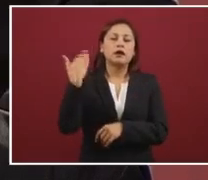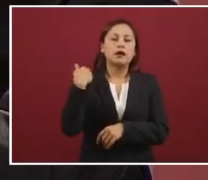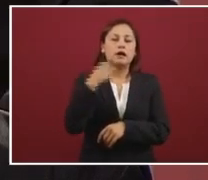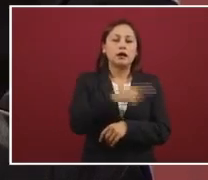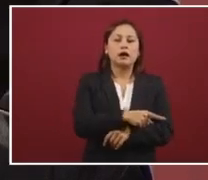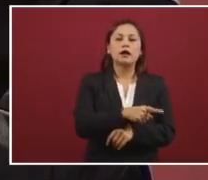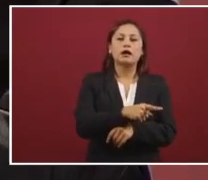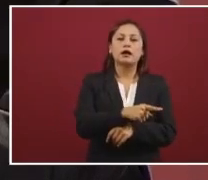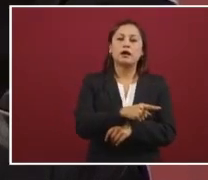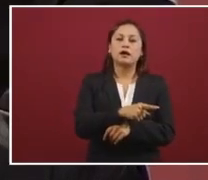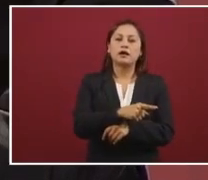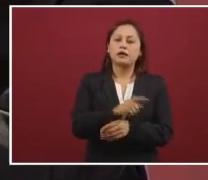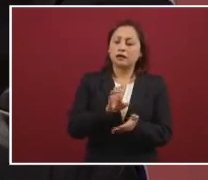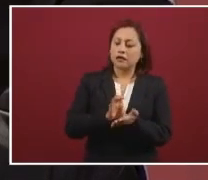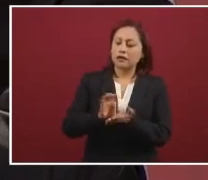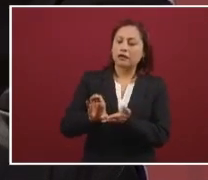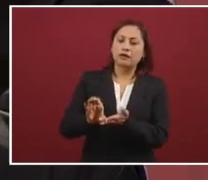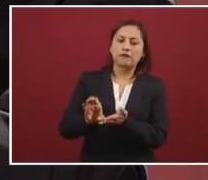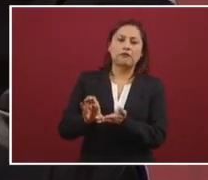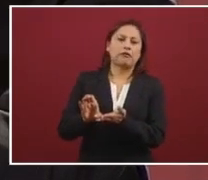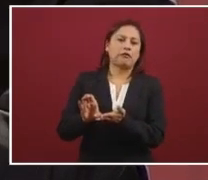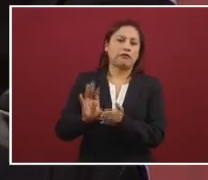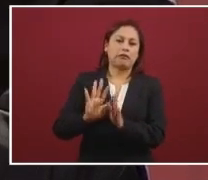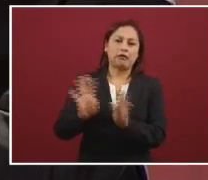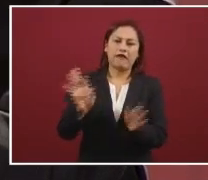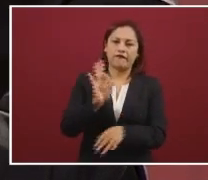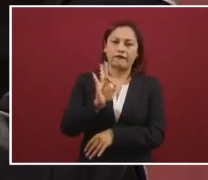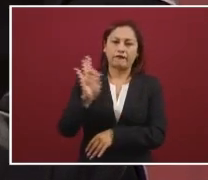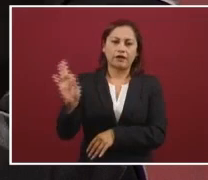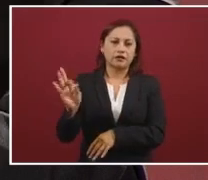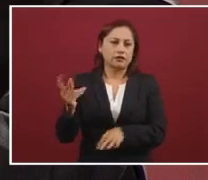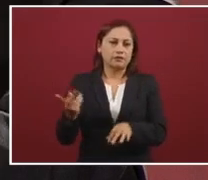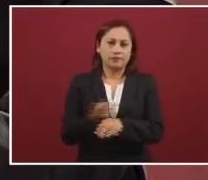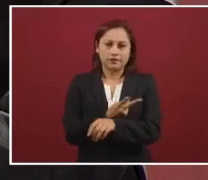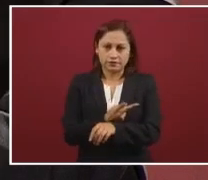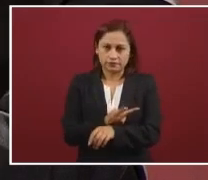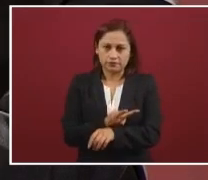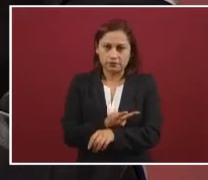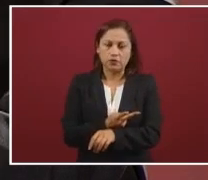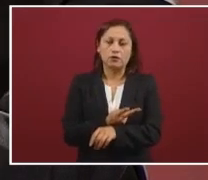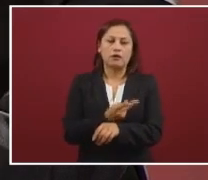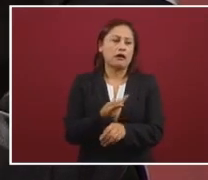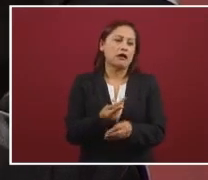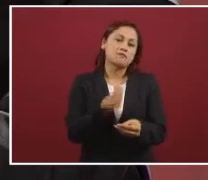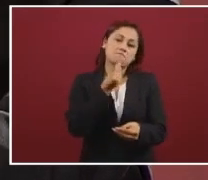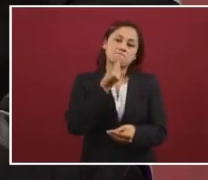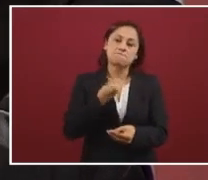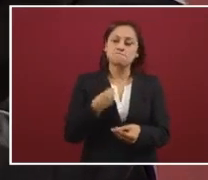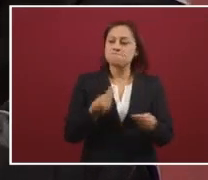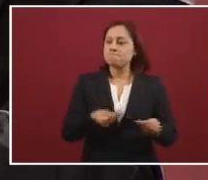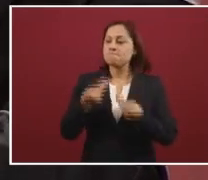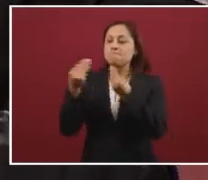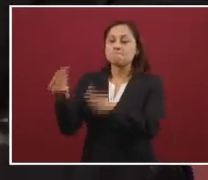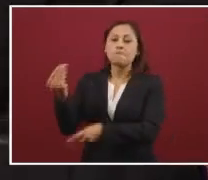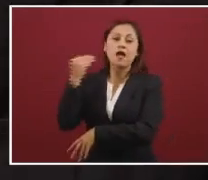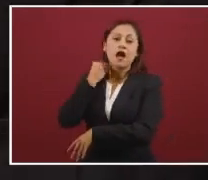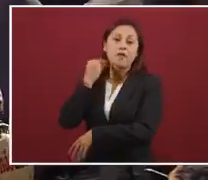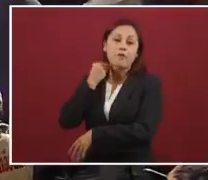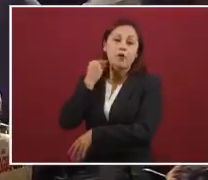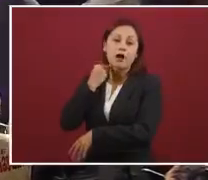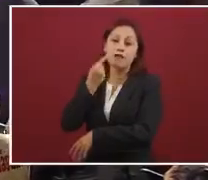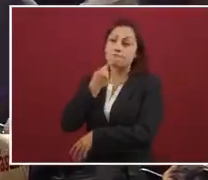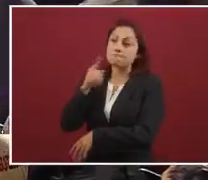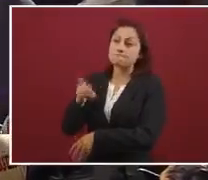vencidos, la llamada cartera vencida, a despachos de abogados. Estos con